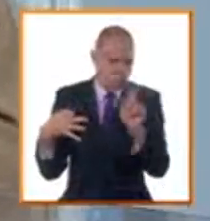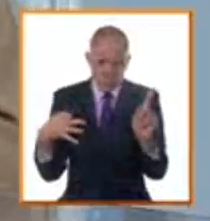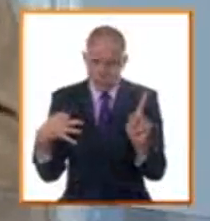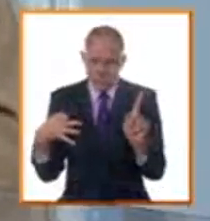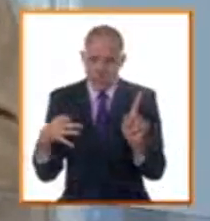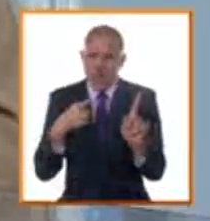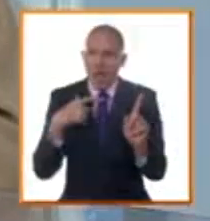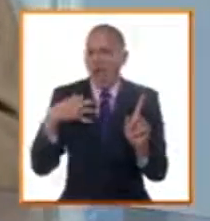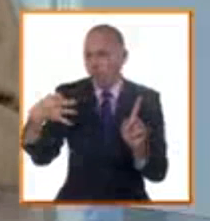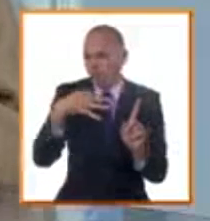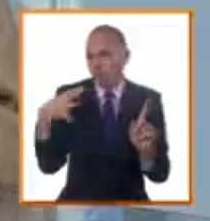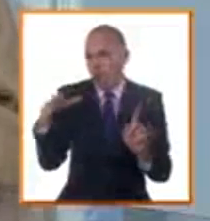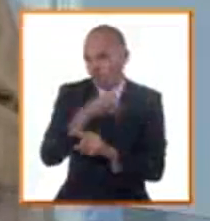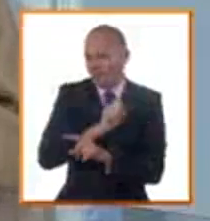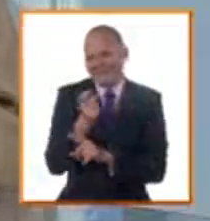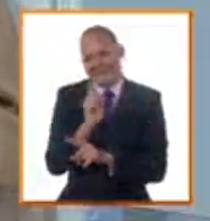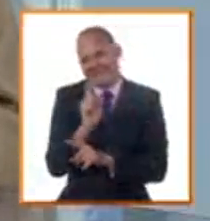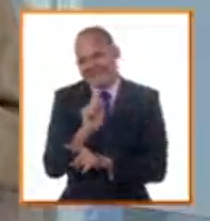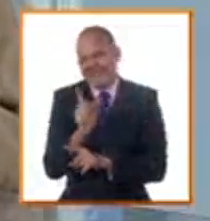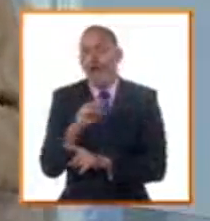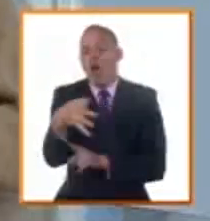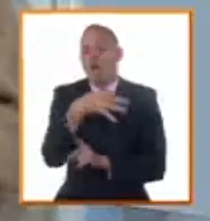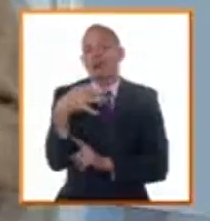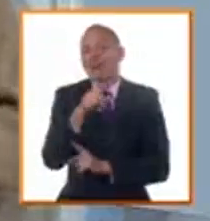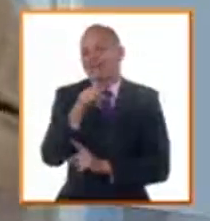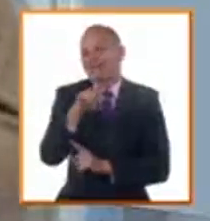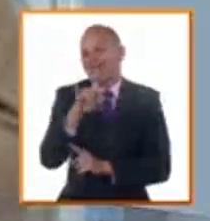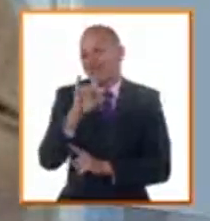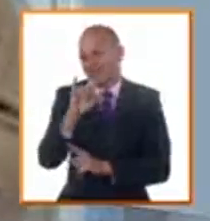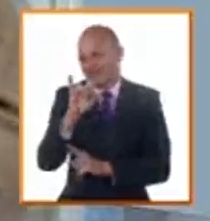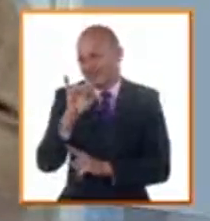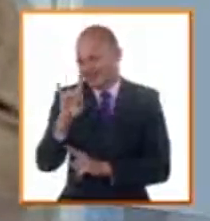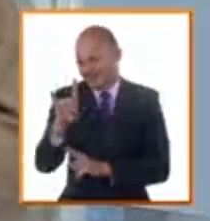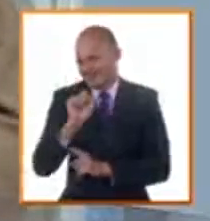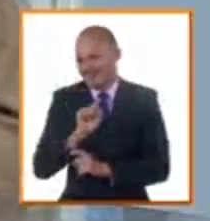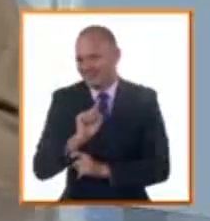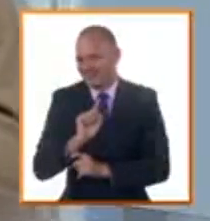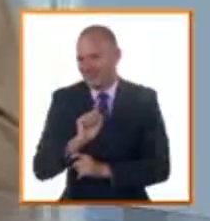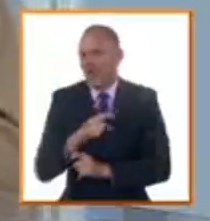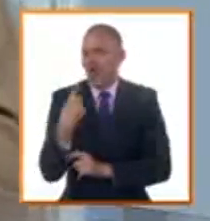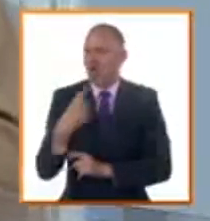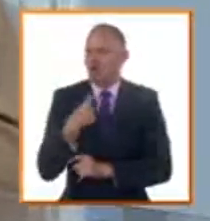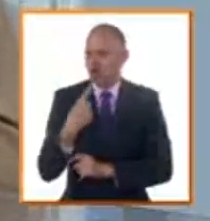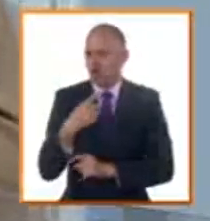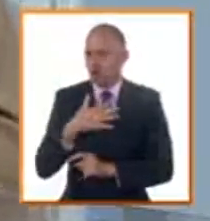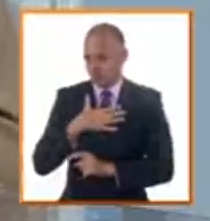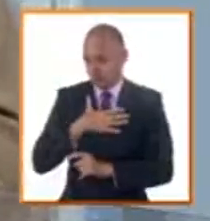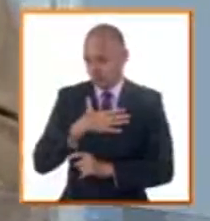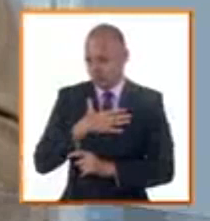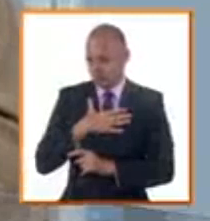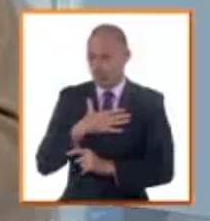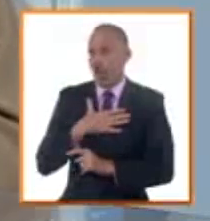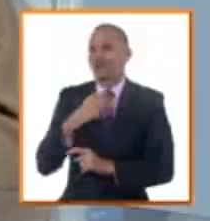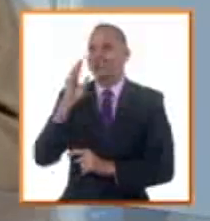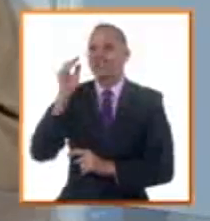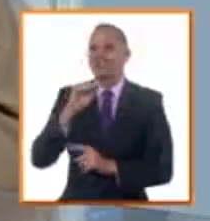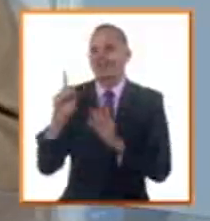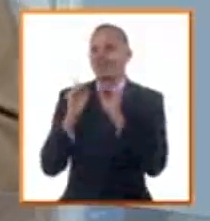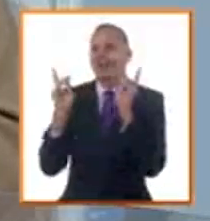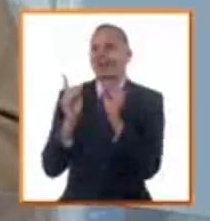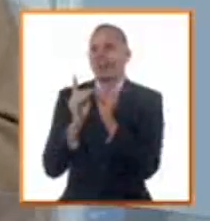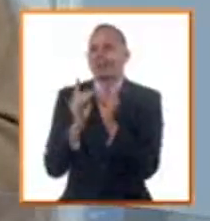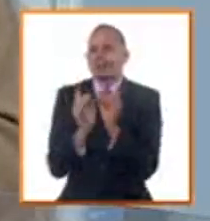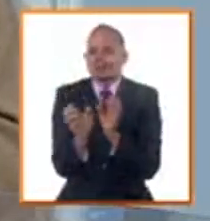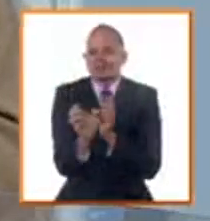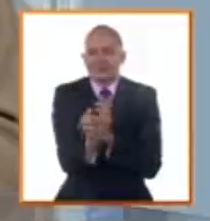con una estación meteorológica. No, claro, son 169 municipios. Tenemos 68 estaciones meteorológicas distribuidas a lo largo y ancho del país que mantienen